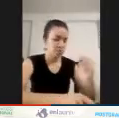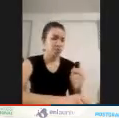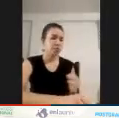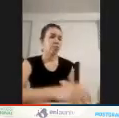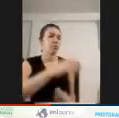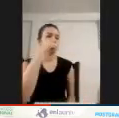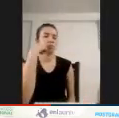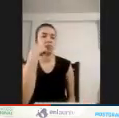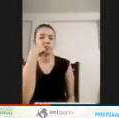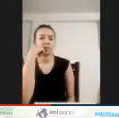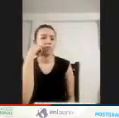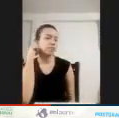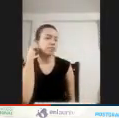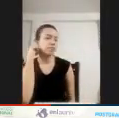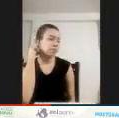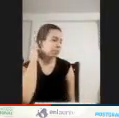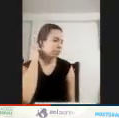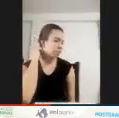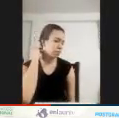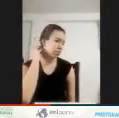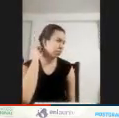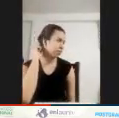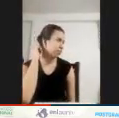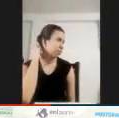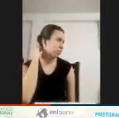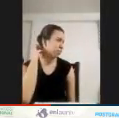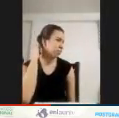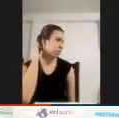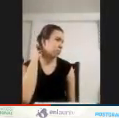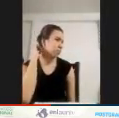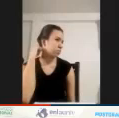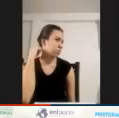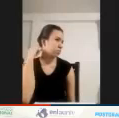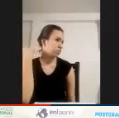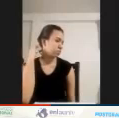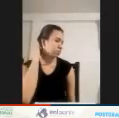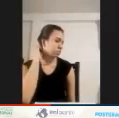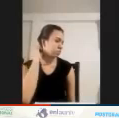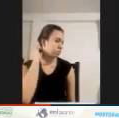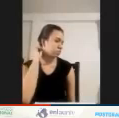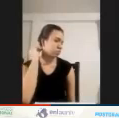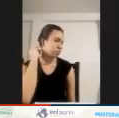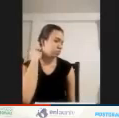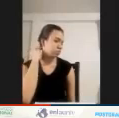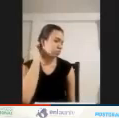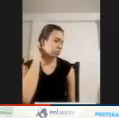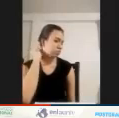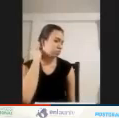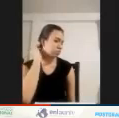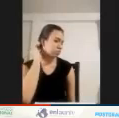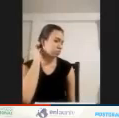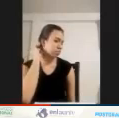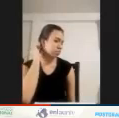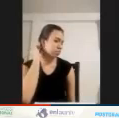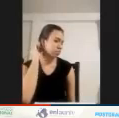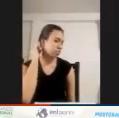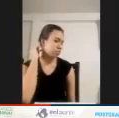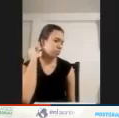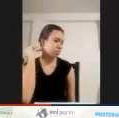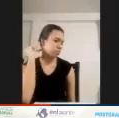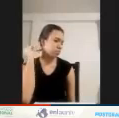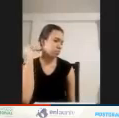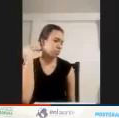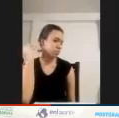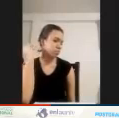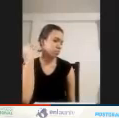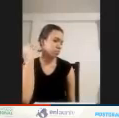atrevo a asegurar que desde que el momento que el hombre conoció de la escritura y la lectura. A partir de allí nace la necesidad también